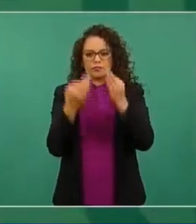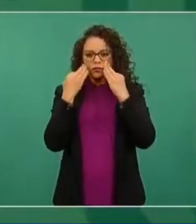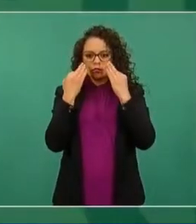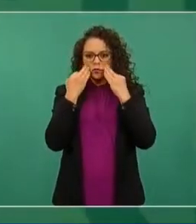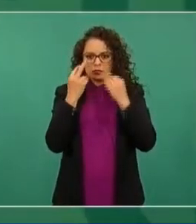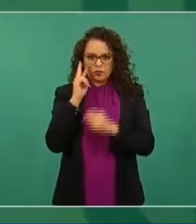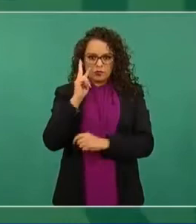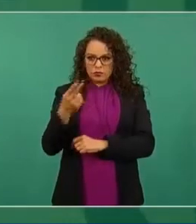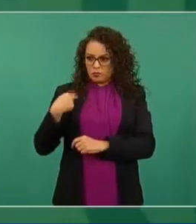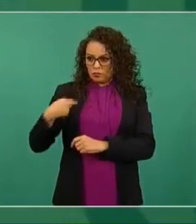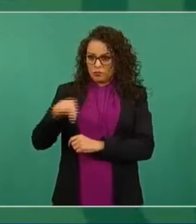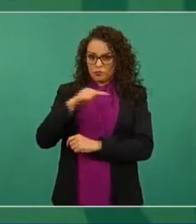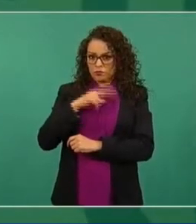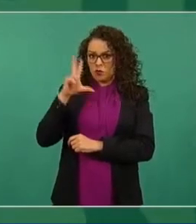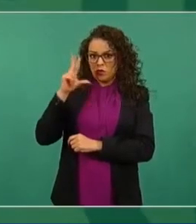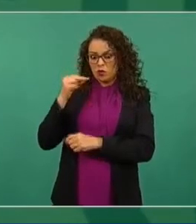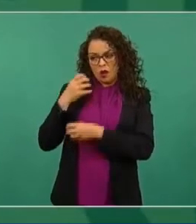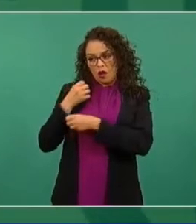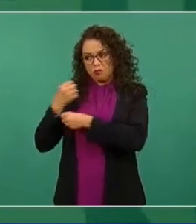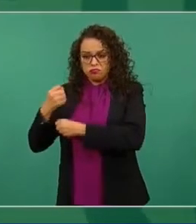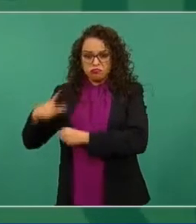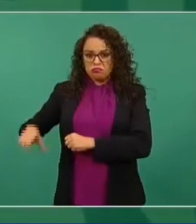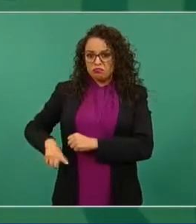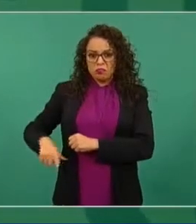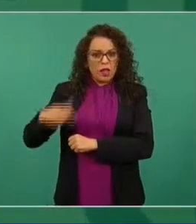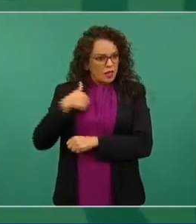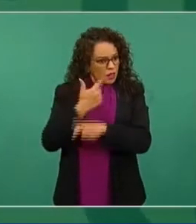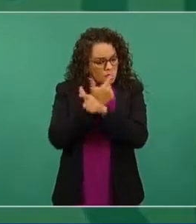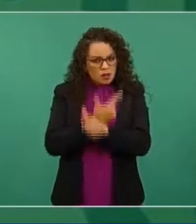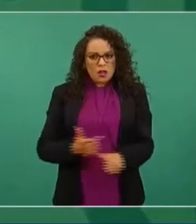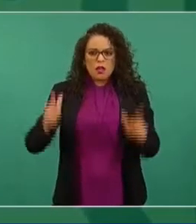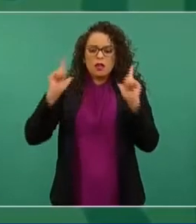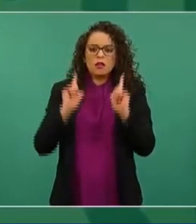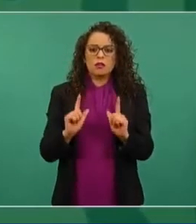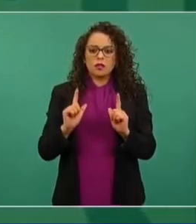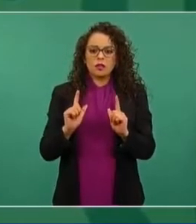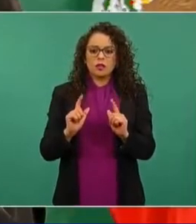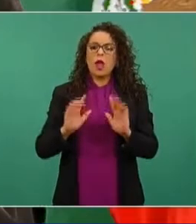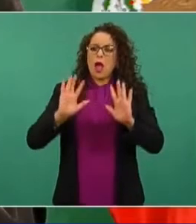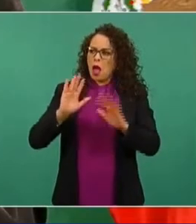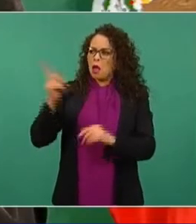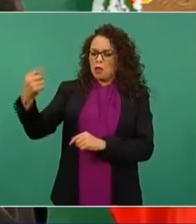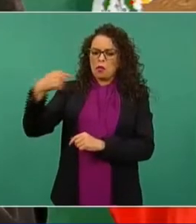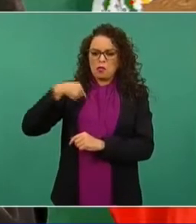somos libres. Y me hizo la entrevista